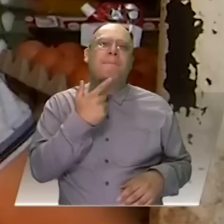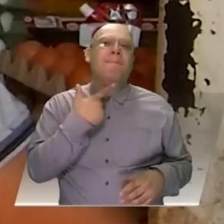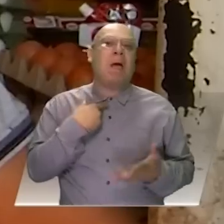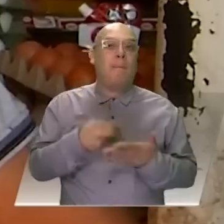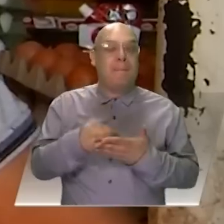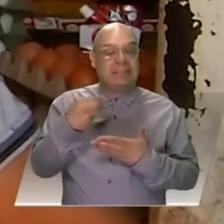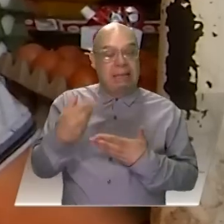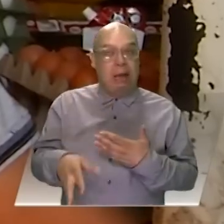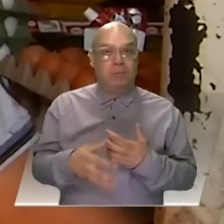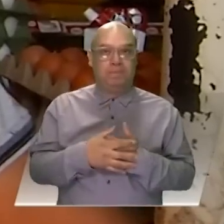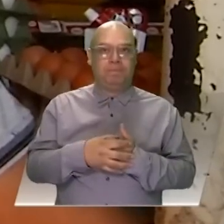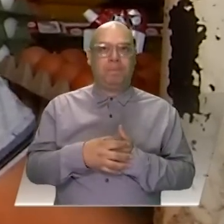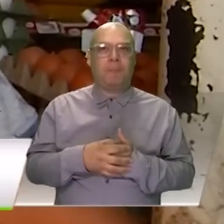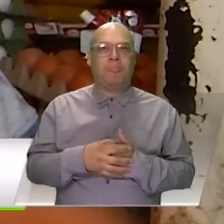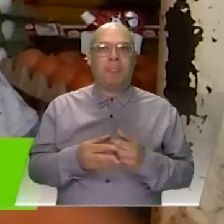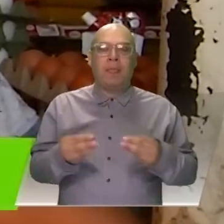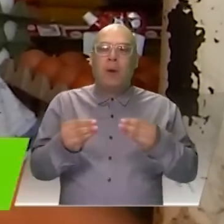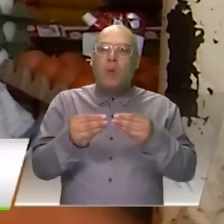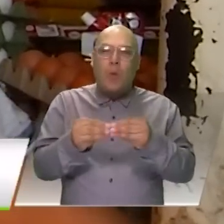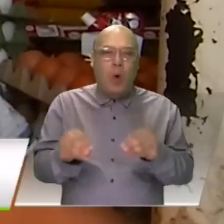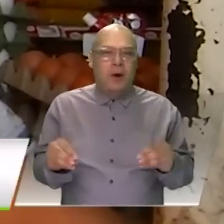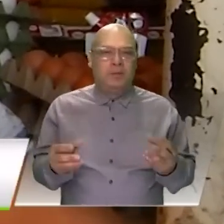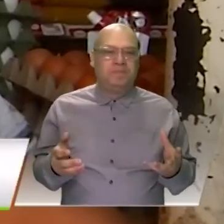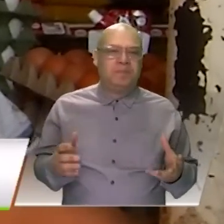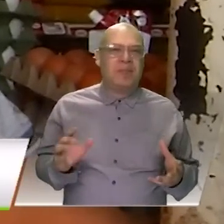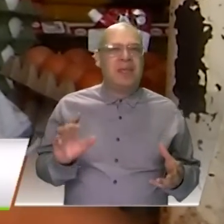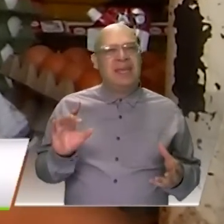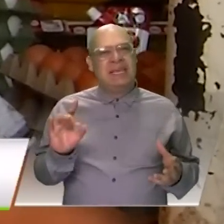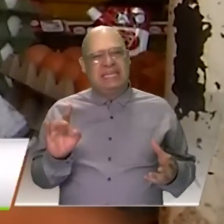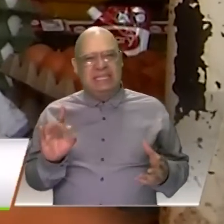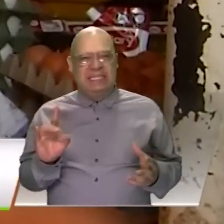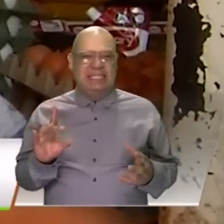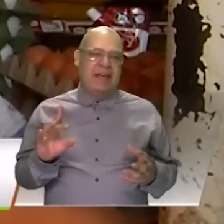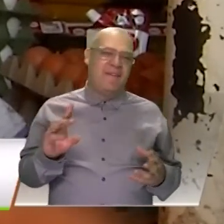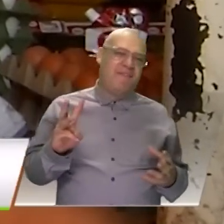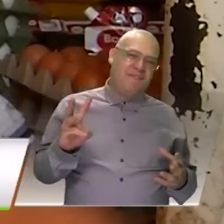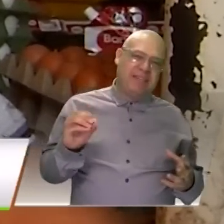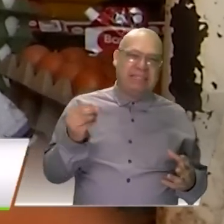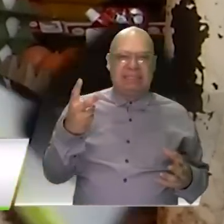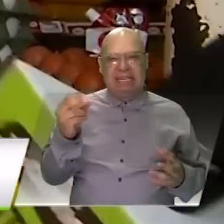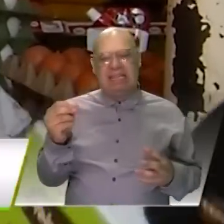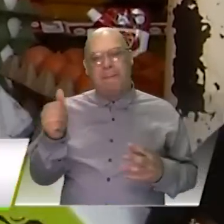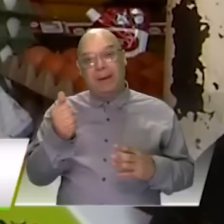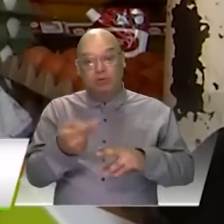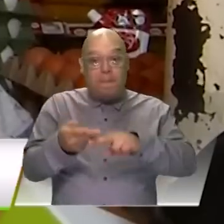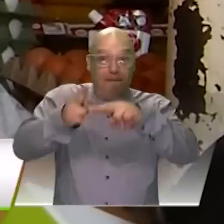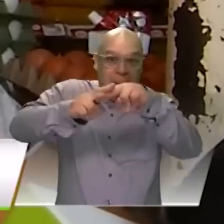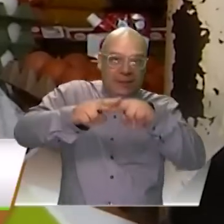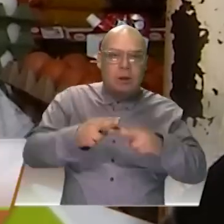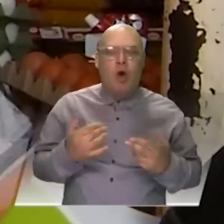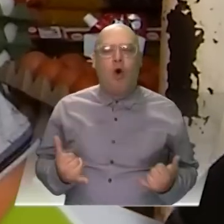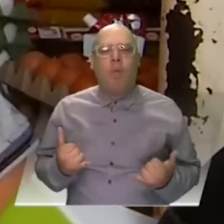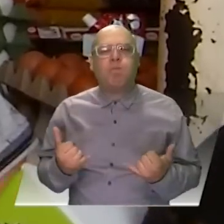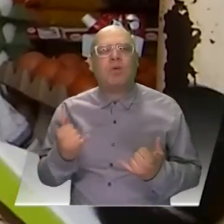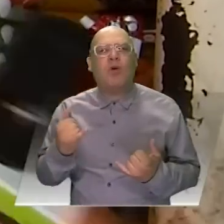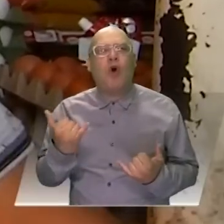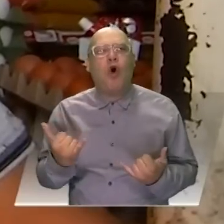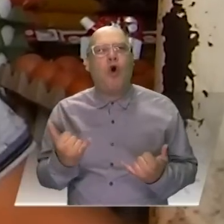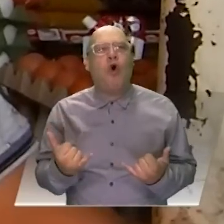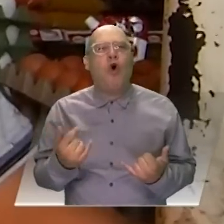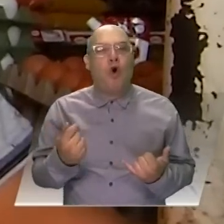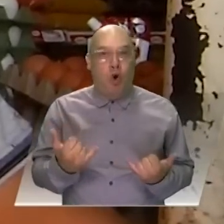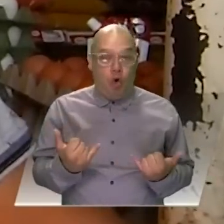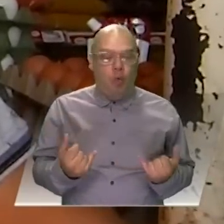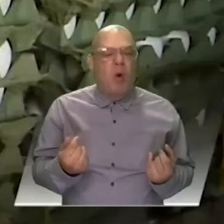caros. El huevo es de subir 15, 20, hasta 30 pesos en unidad. Actualmente, ¿a cómo está el huevo? Entonces, ¿cómo